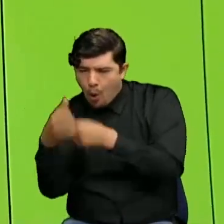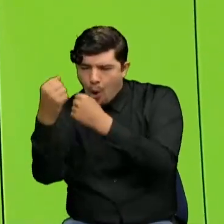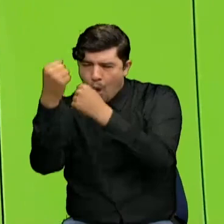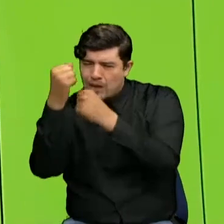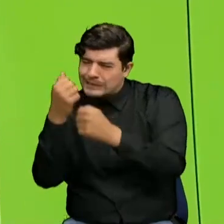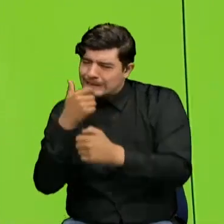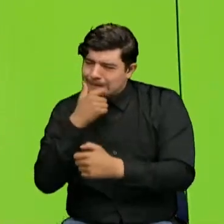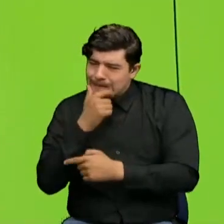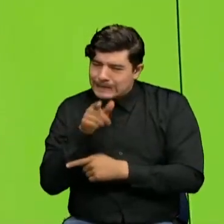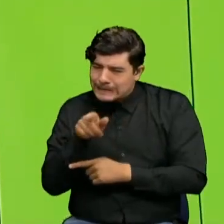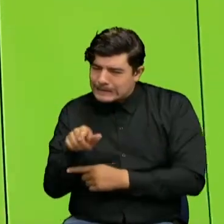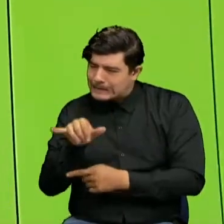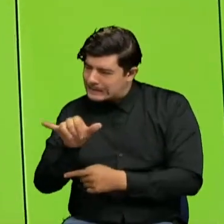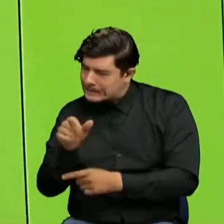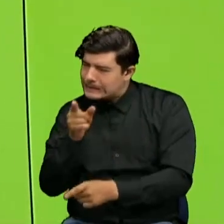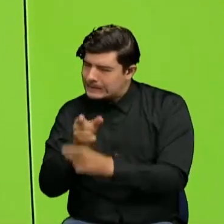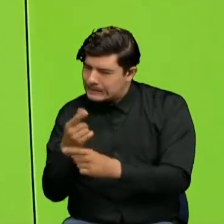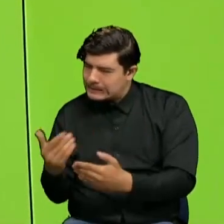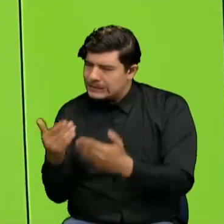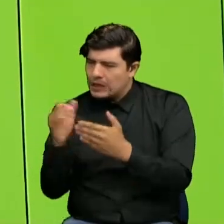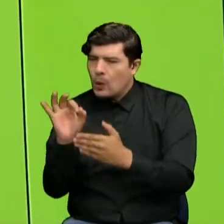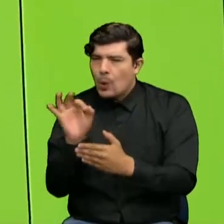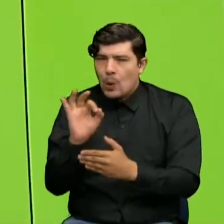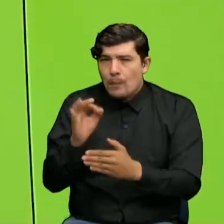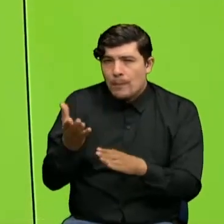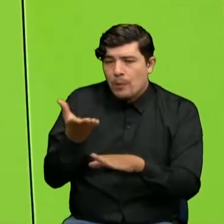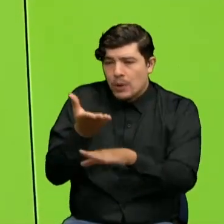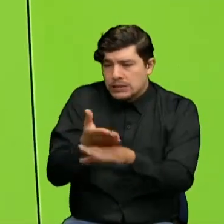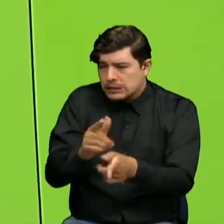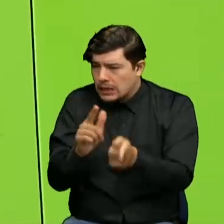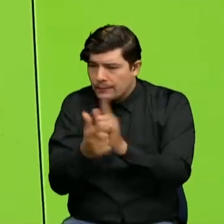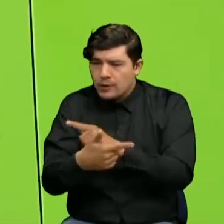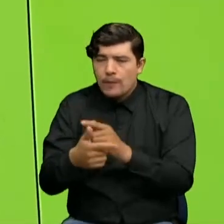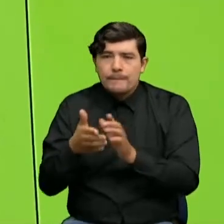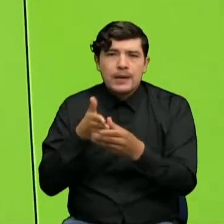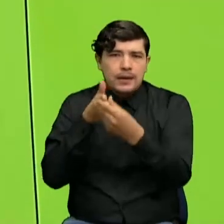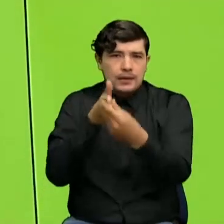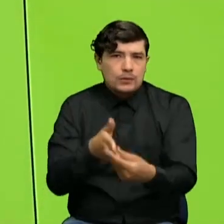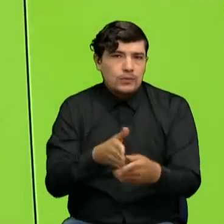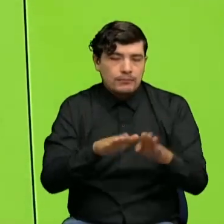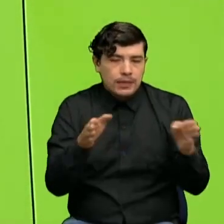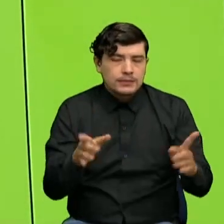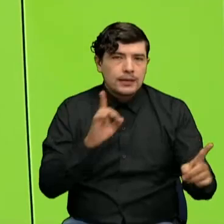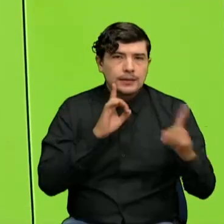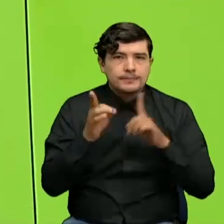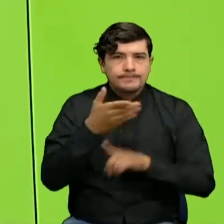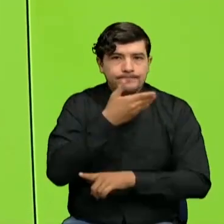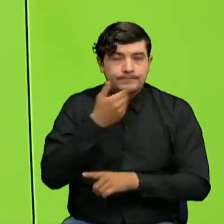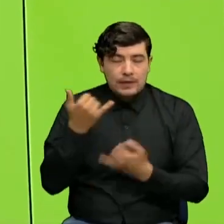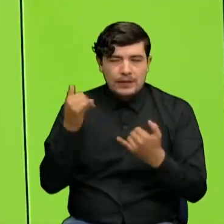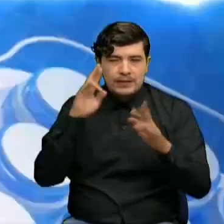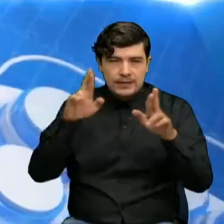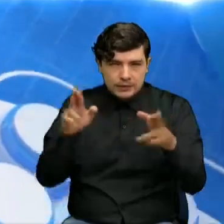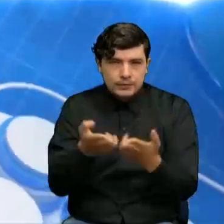antes, un balance ha entregado las autoridades sobre lo que fueron los disturbios registrados en la capital santandereana.